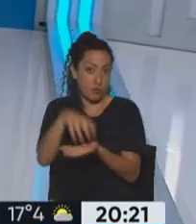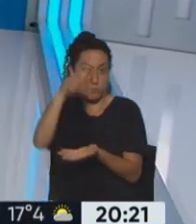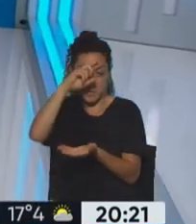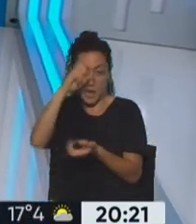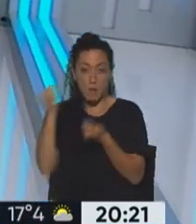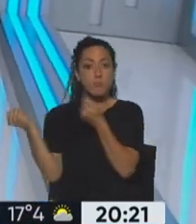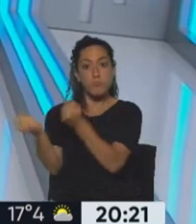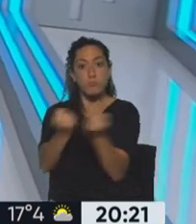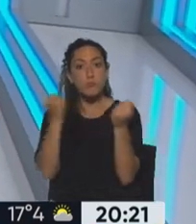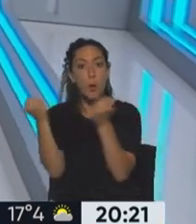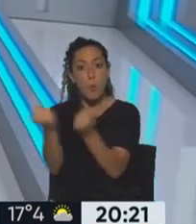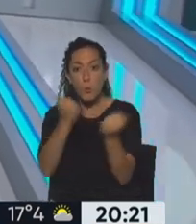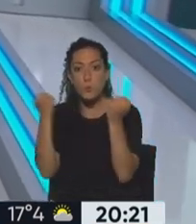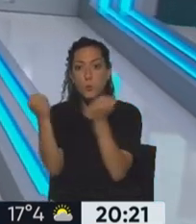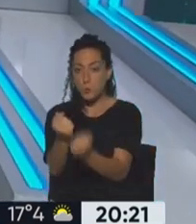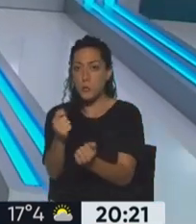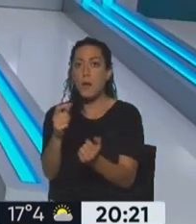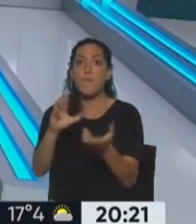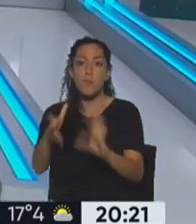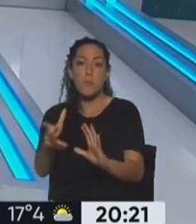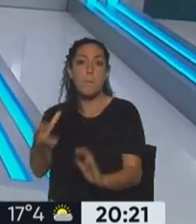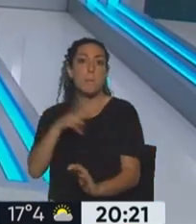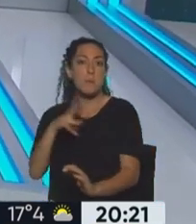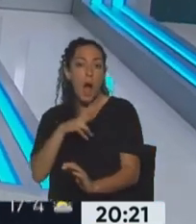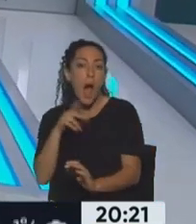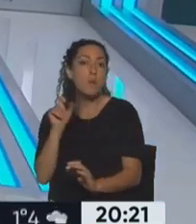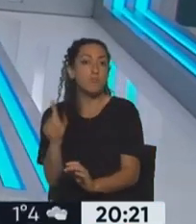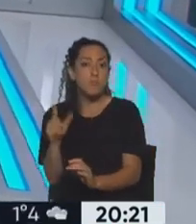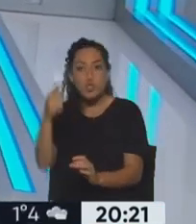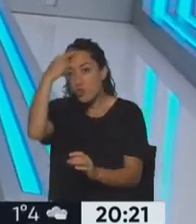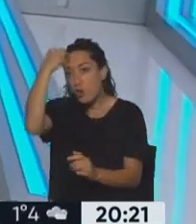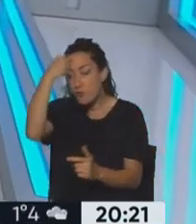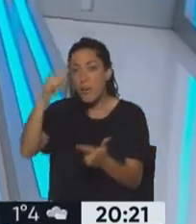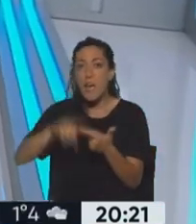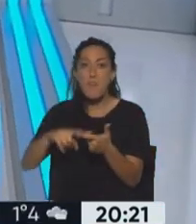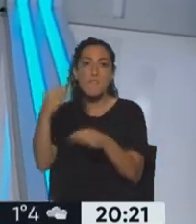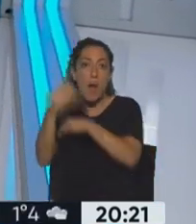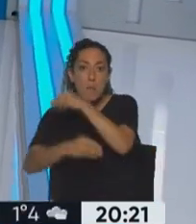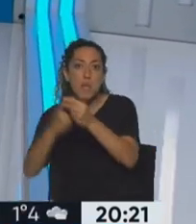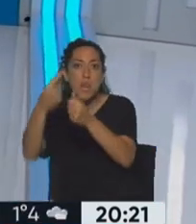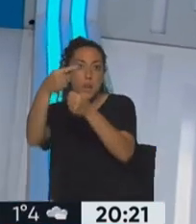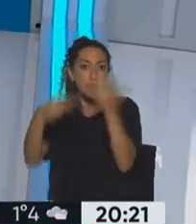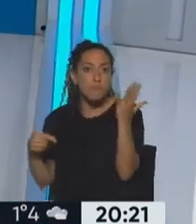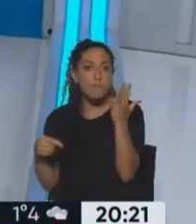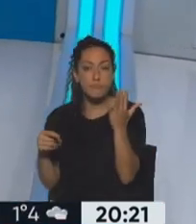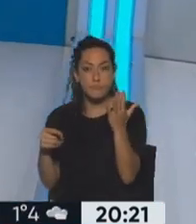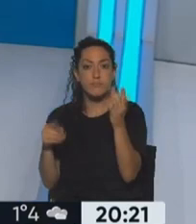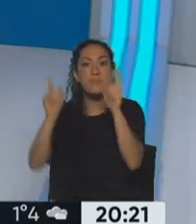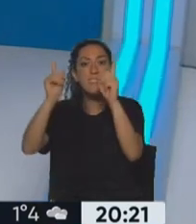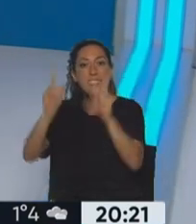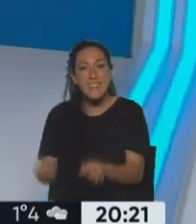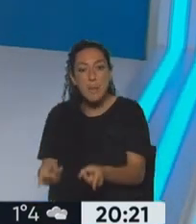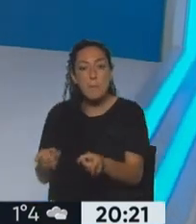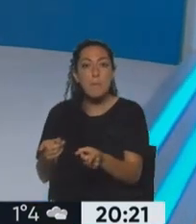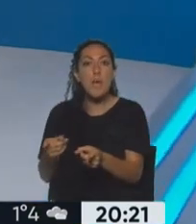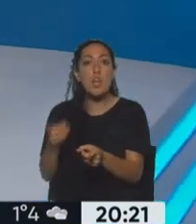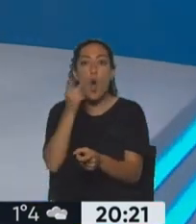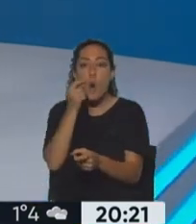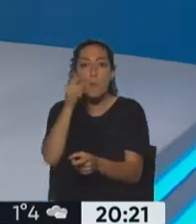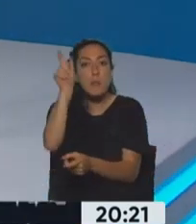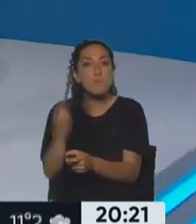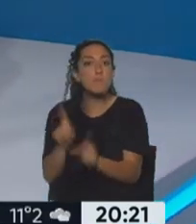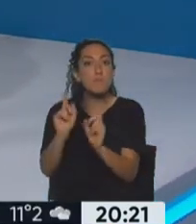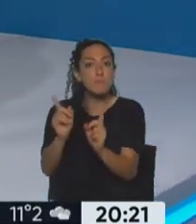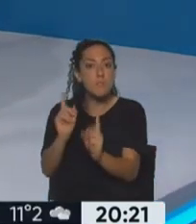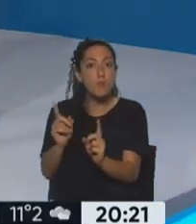que Camburián lo tenía para él, para su familia, el chofer incluso llevaba familiares y además lo utilizaba o se lo llevaba incluso